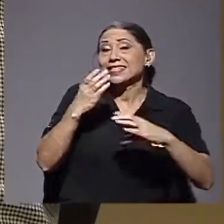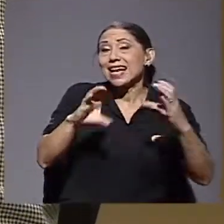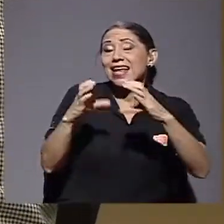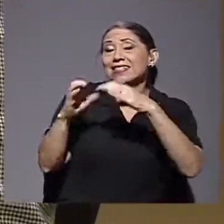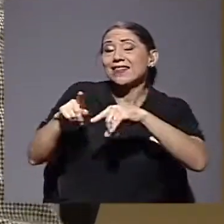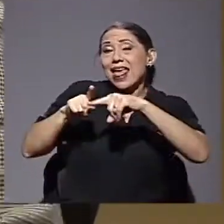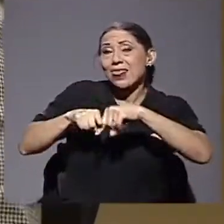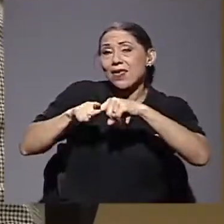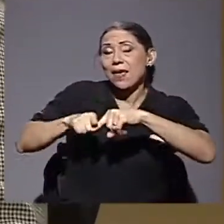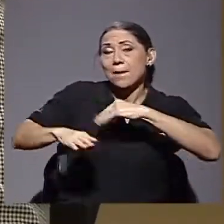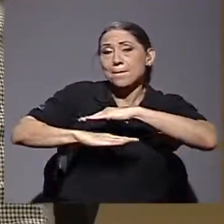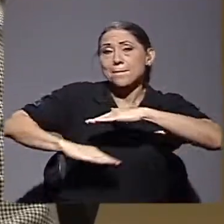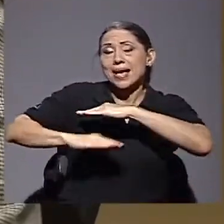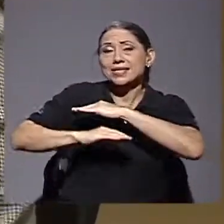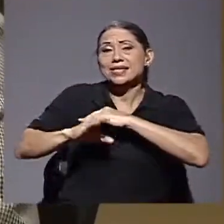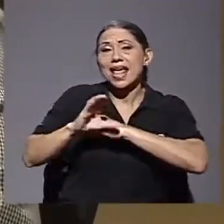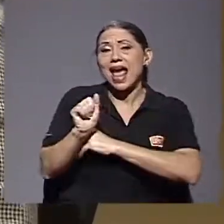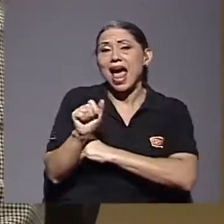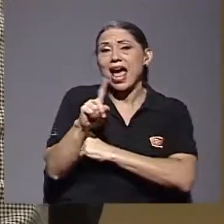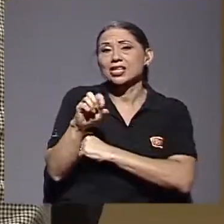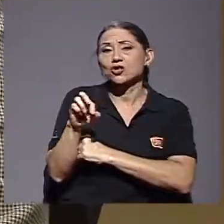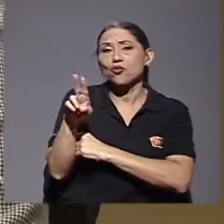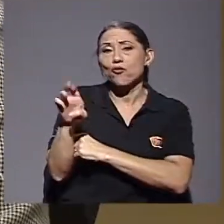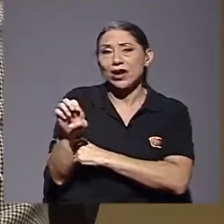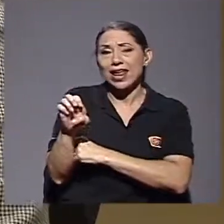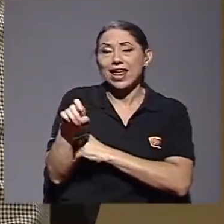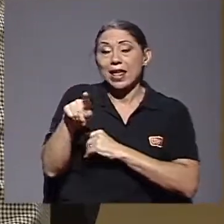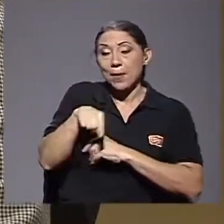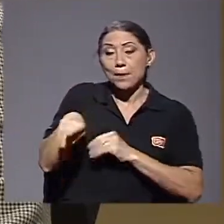crudos agrios son crudos que tienen más azufre,